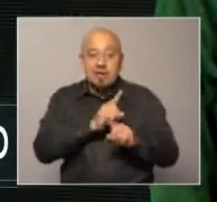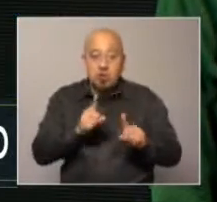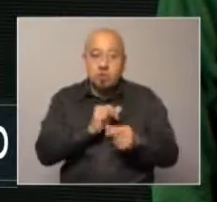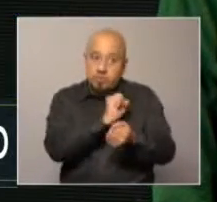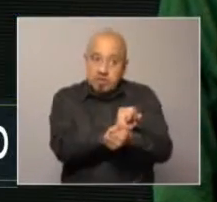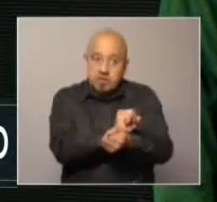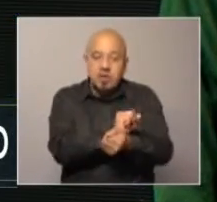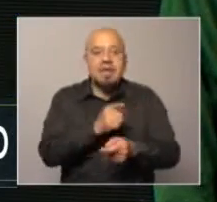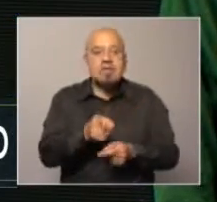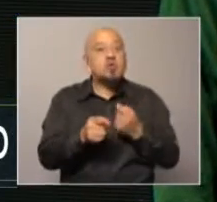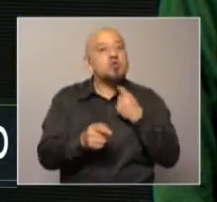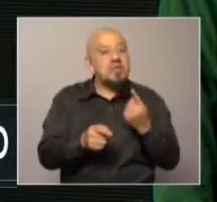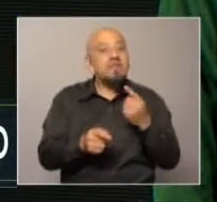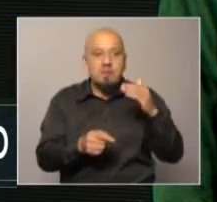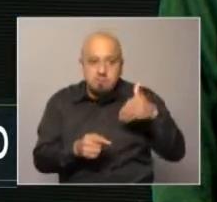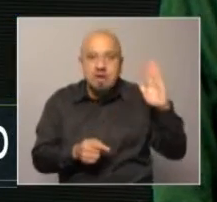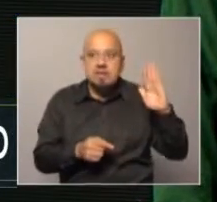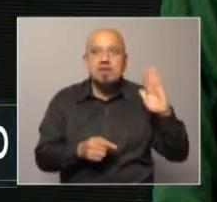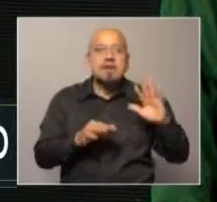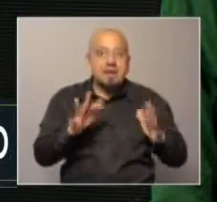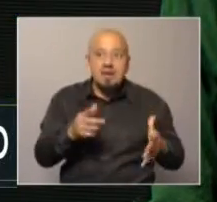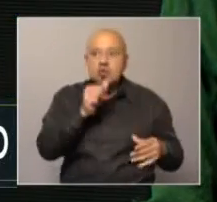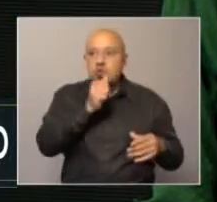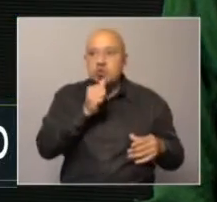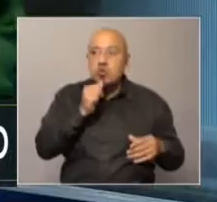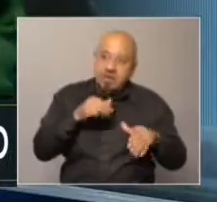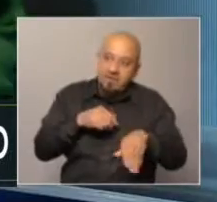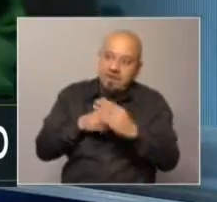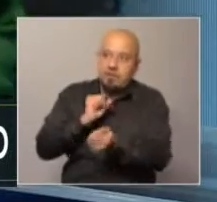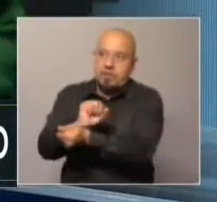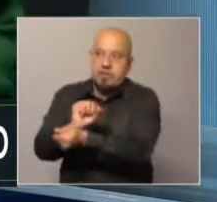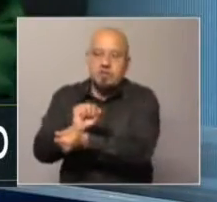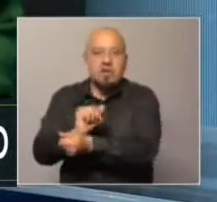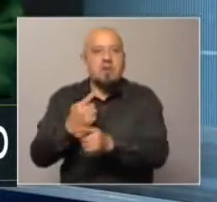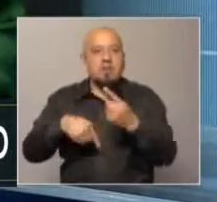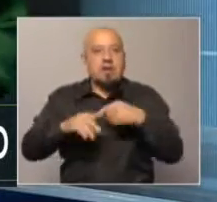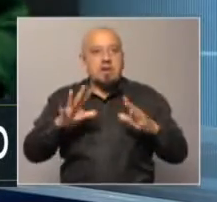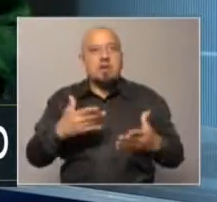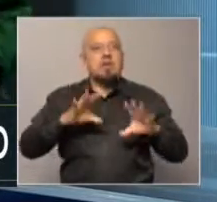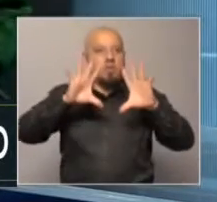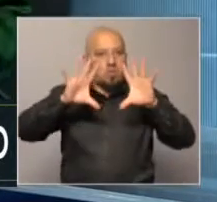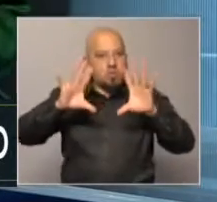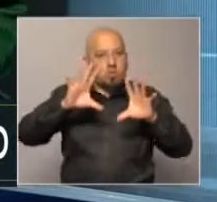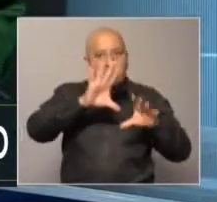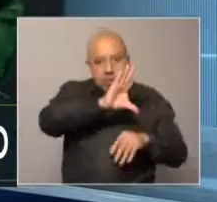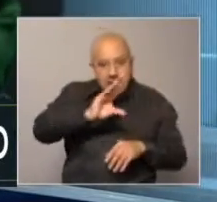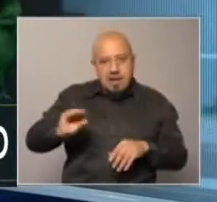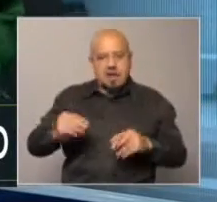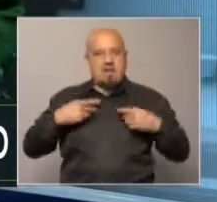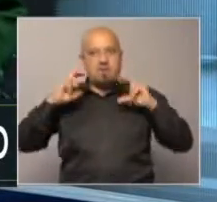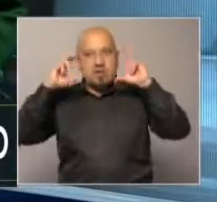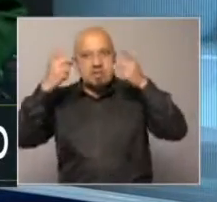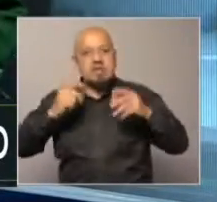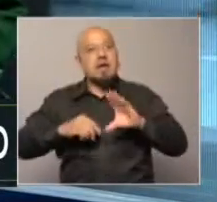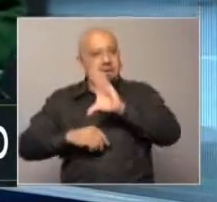y resultados muy buenos para reducir la conflictividad, la violencia en los adolescentes. Y nosotros vemos que